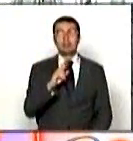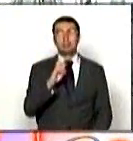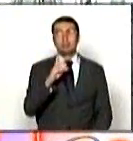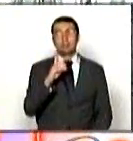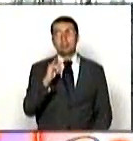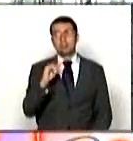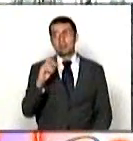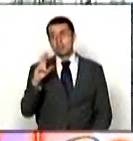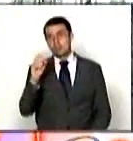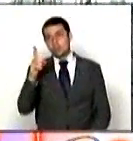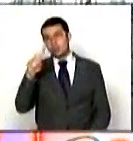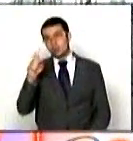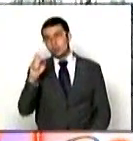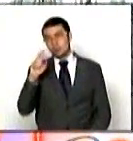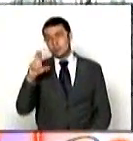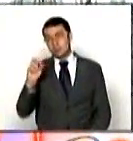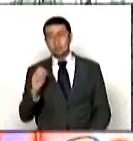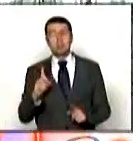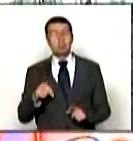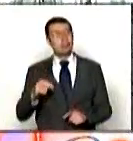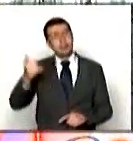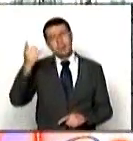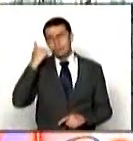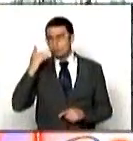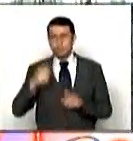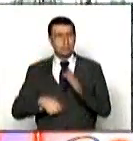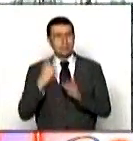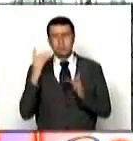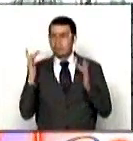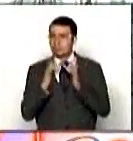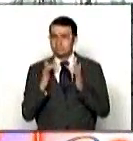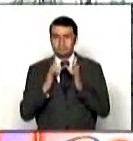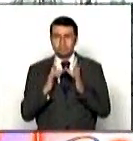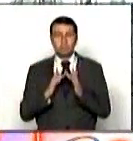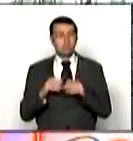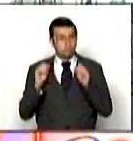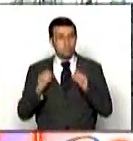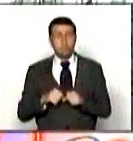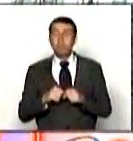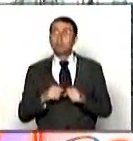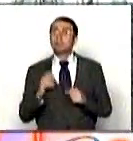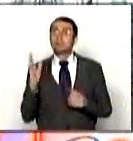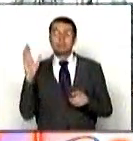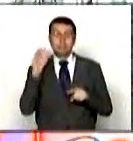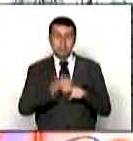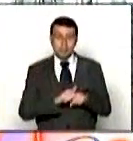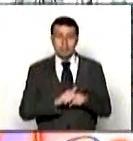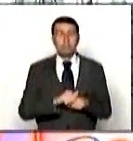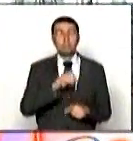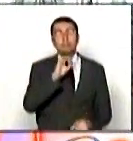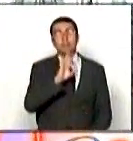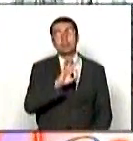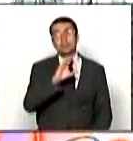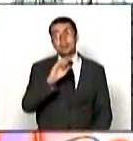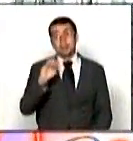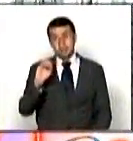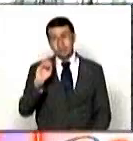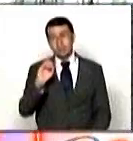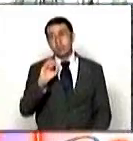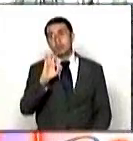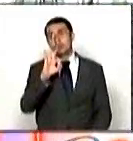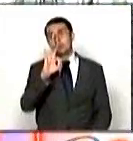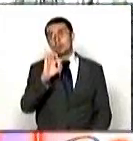DR. El teléfono directo, ya disponemos de una línea directa para que puedan tener acceso a las citas, es el